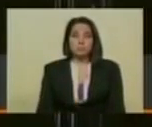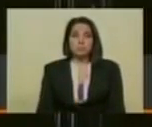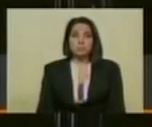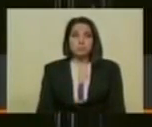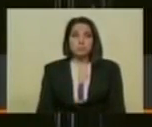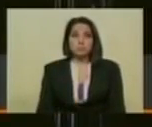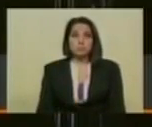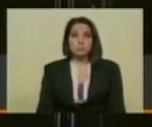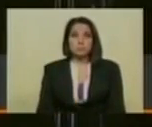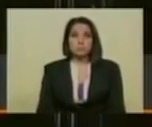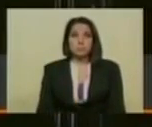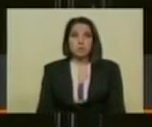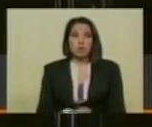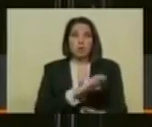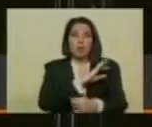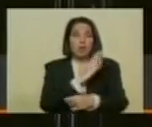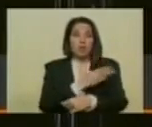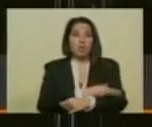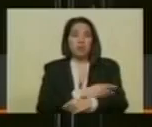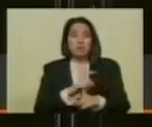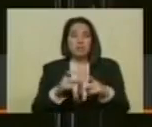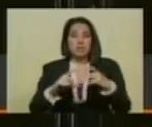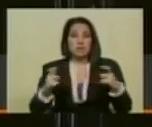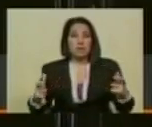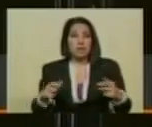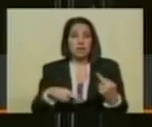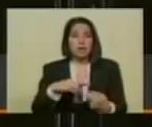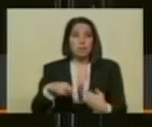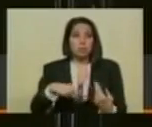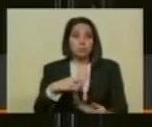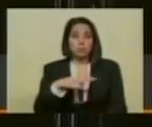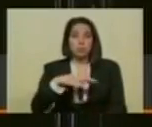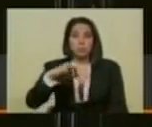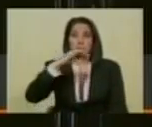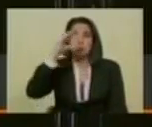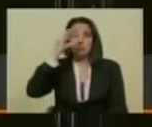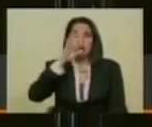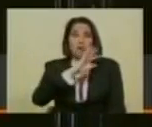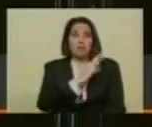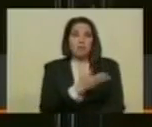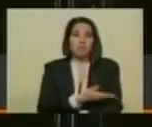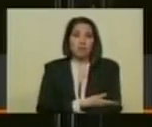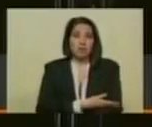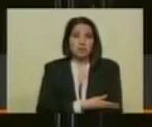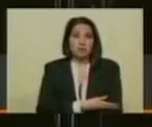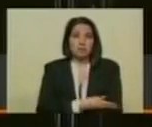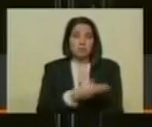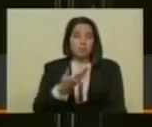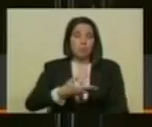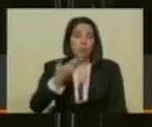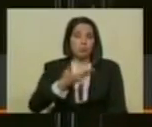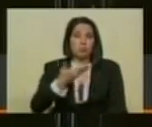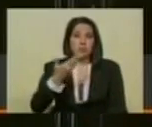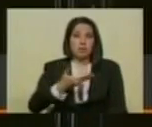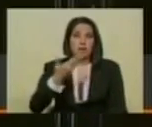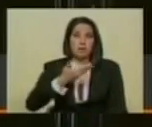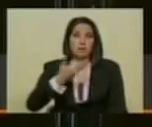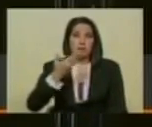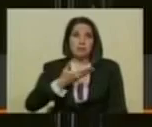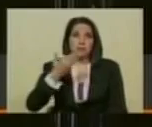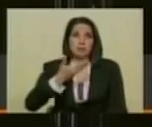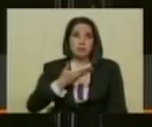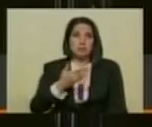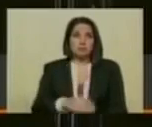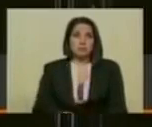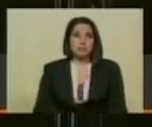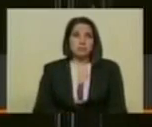Es una de las grandes fuerzas de la Revolución Bolivariana, nuestra fuerza espiritual. Una de las grandes grandezas, valga la expresión